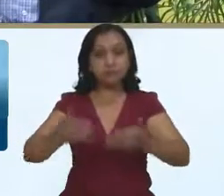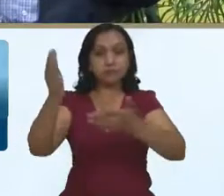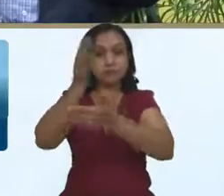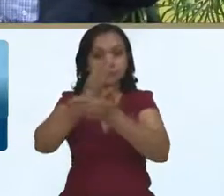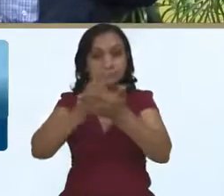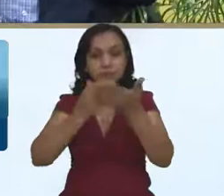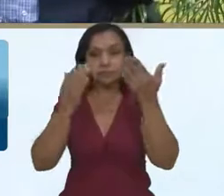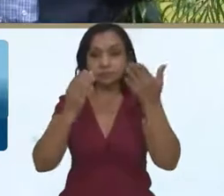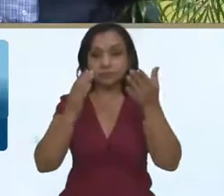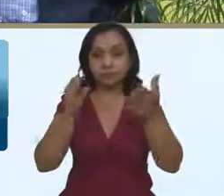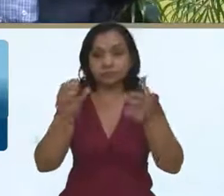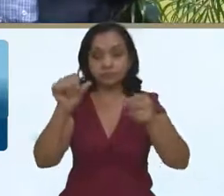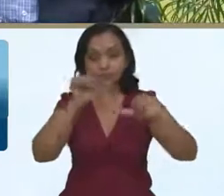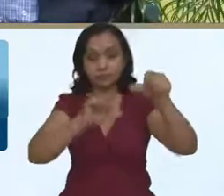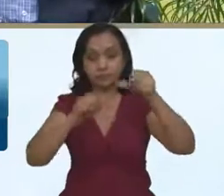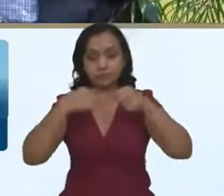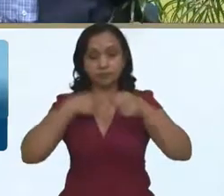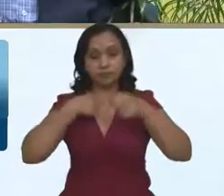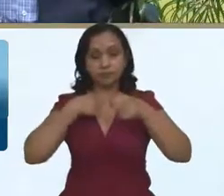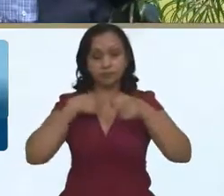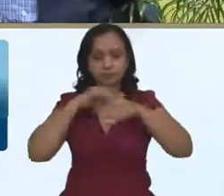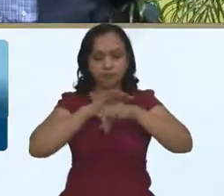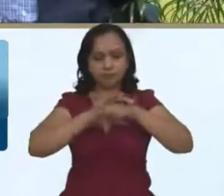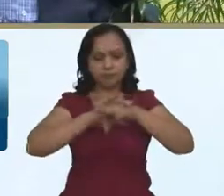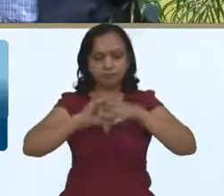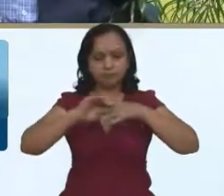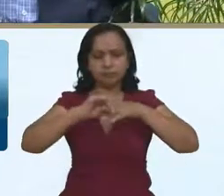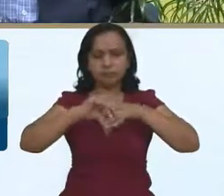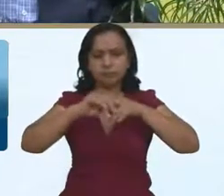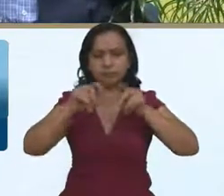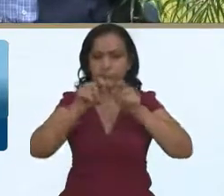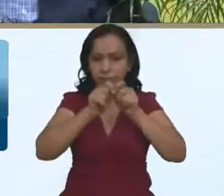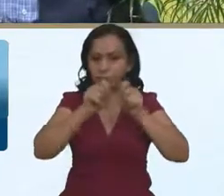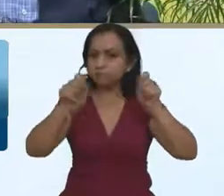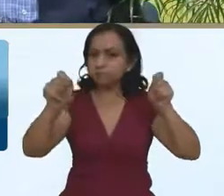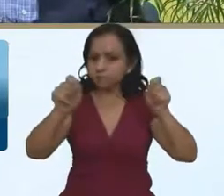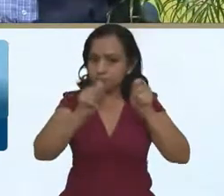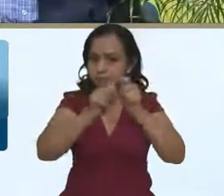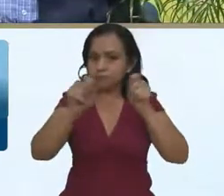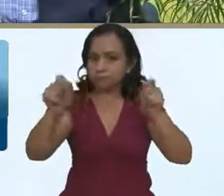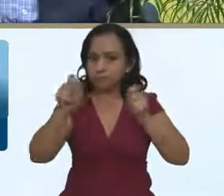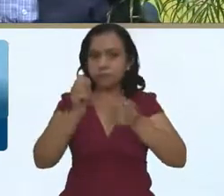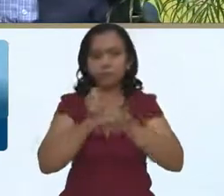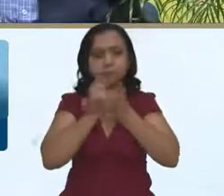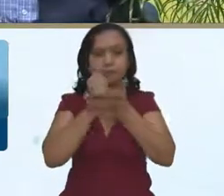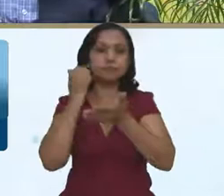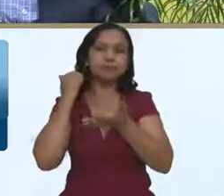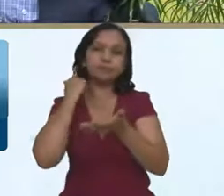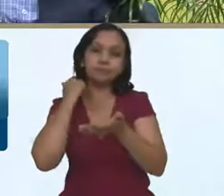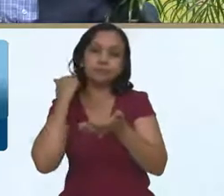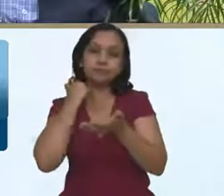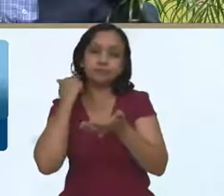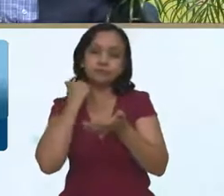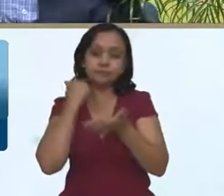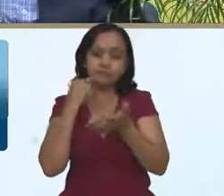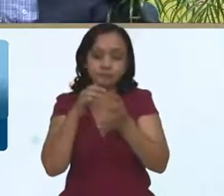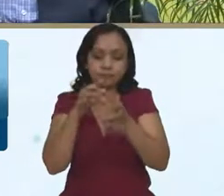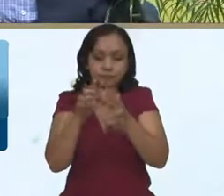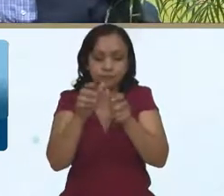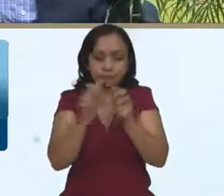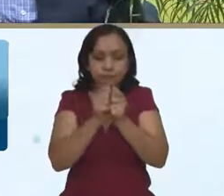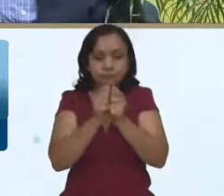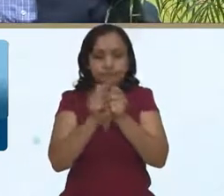sustancias que ayudan a la elasticidad de los tendones, incluso ayudan a que se mantengan siempre